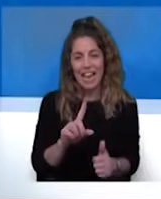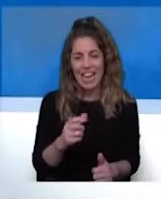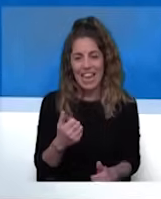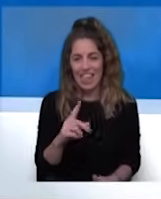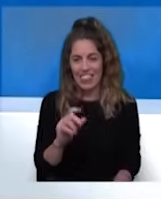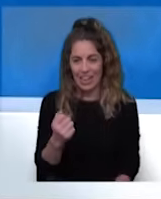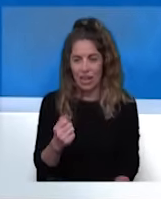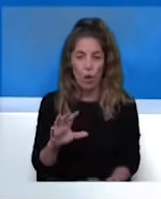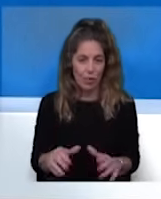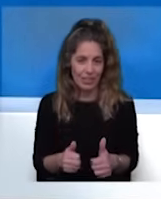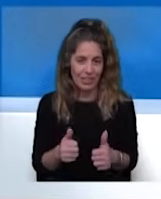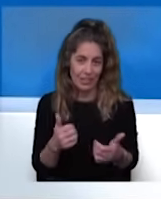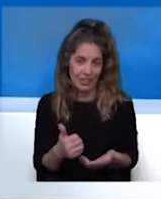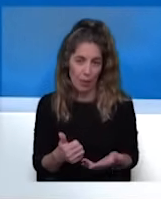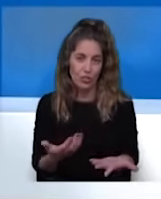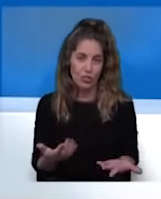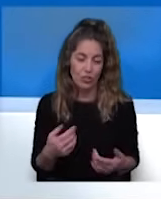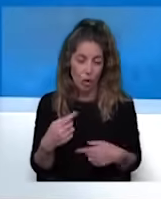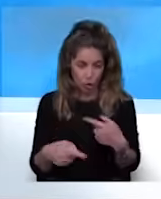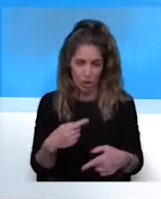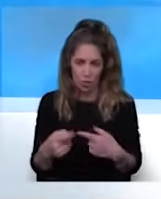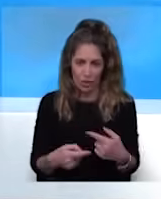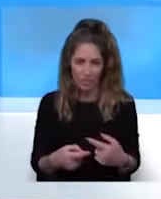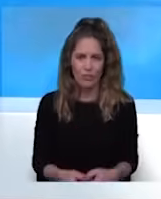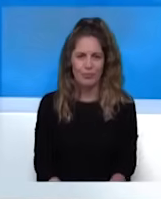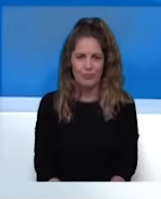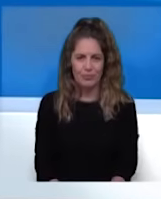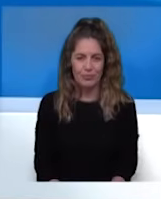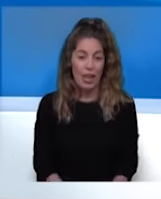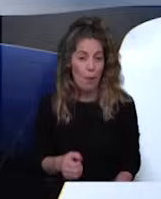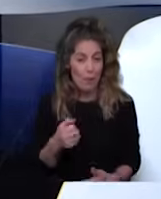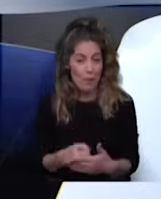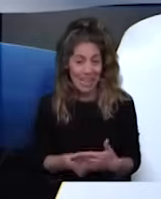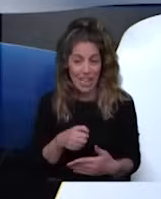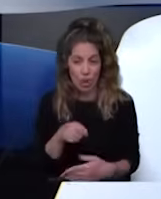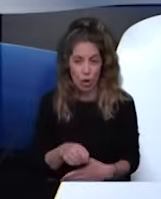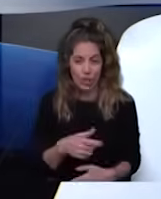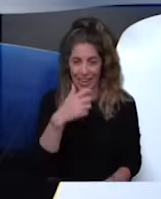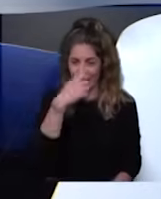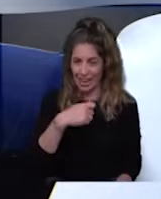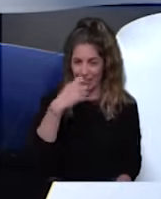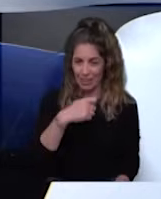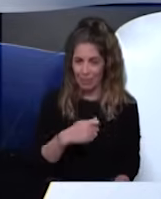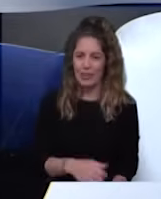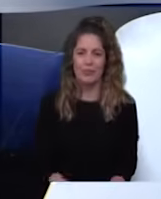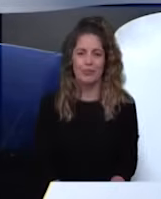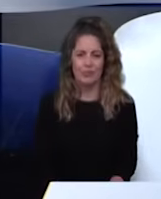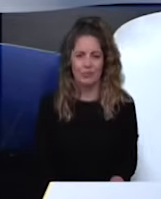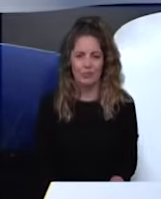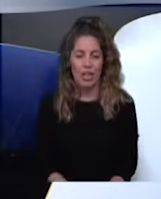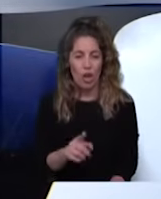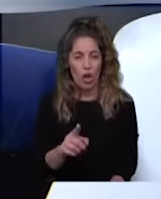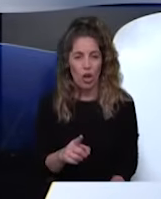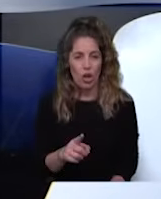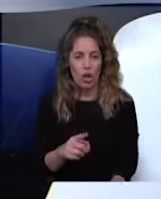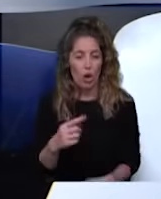Antonio aquí andamos resistiendo como esta flor peleando contra la gripe también empecinada flor como se llamaba una novela